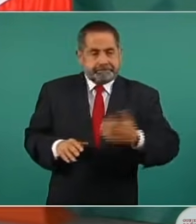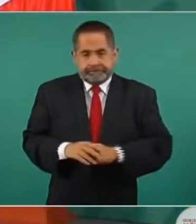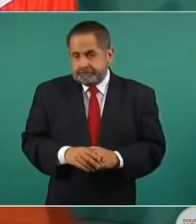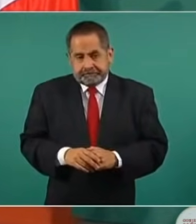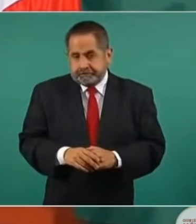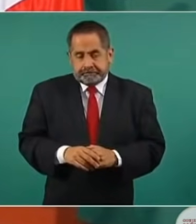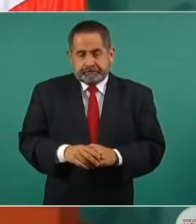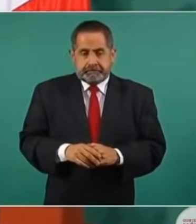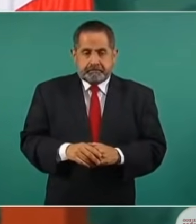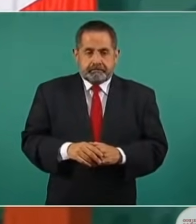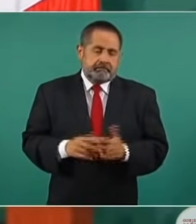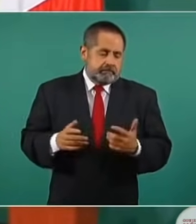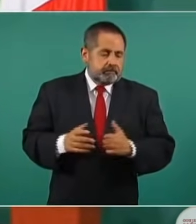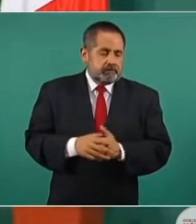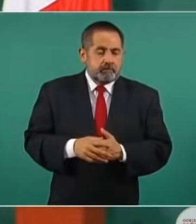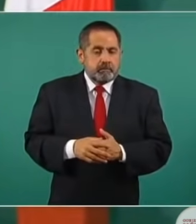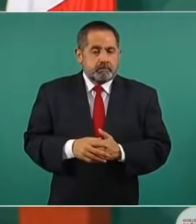Entonces sí es